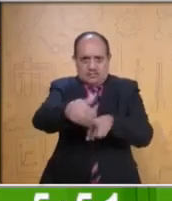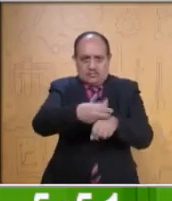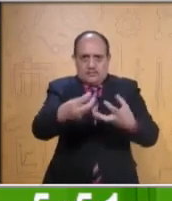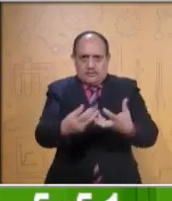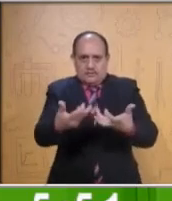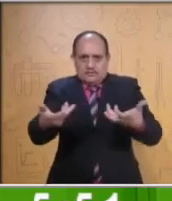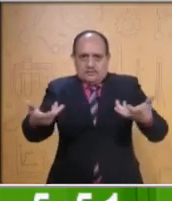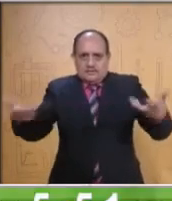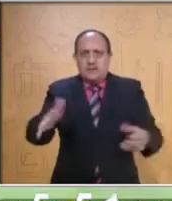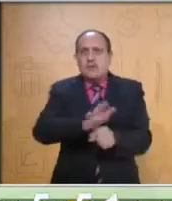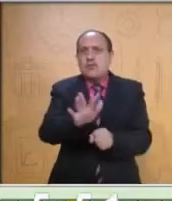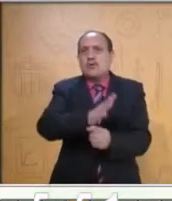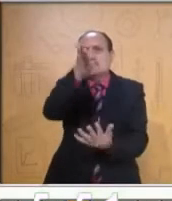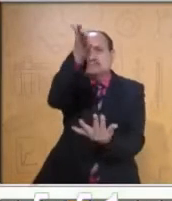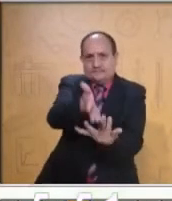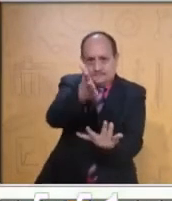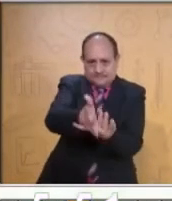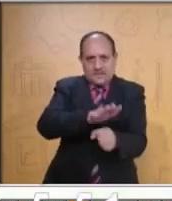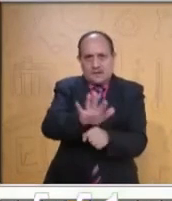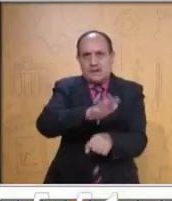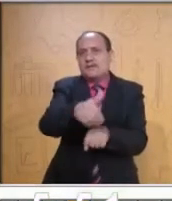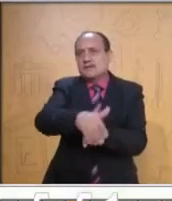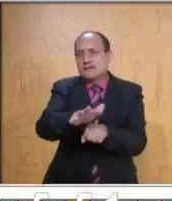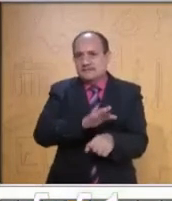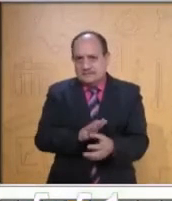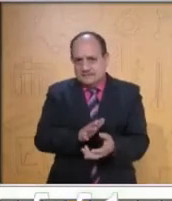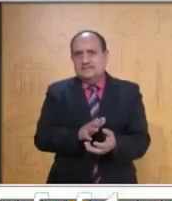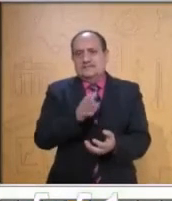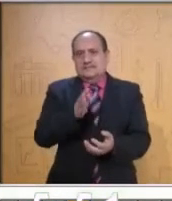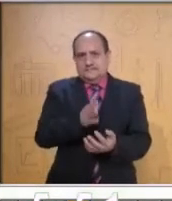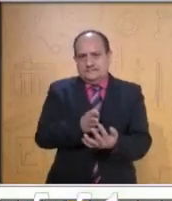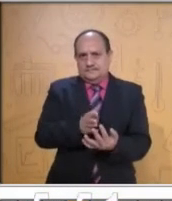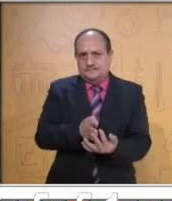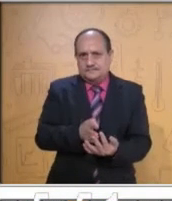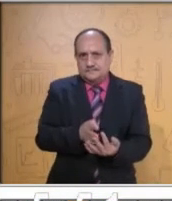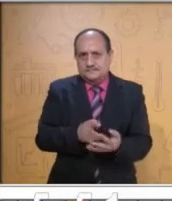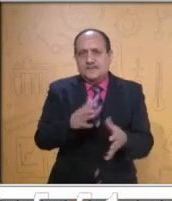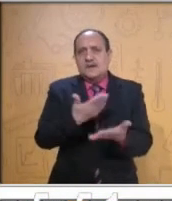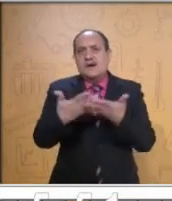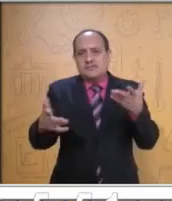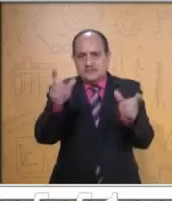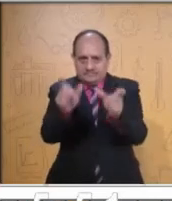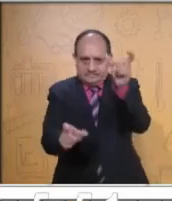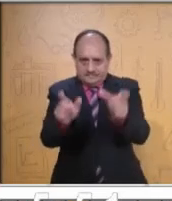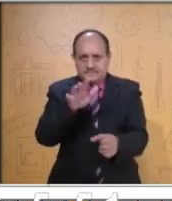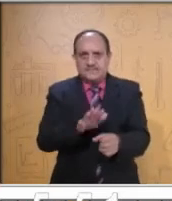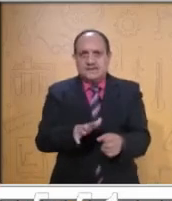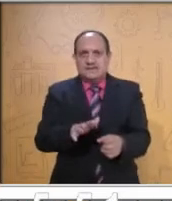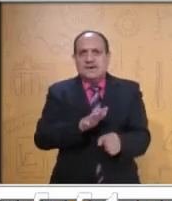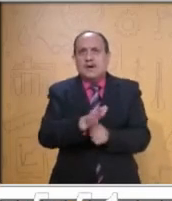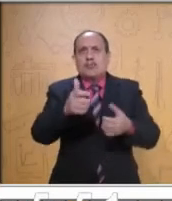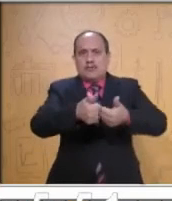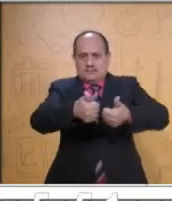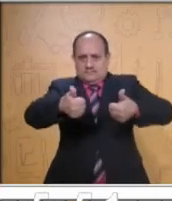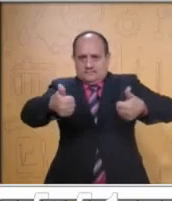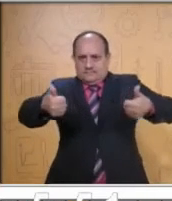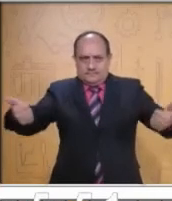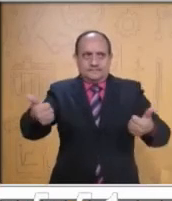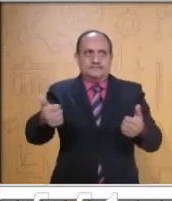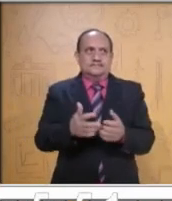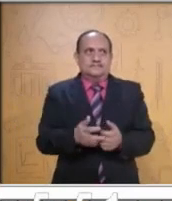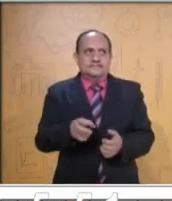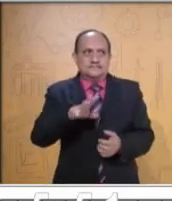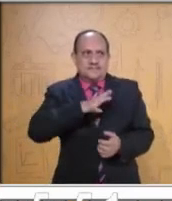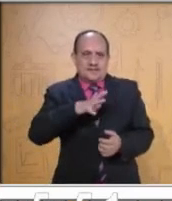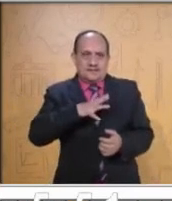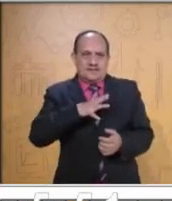vimos cuáles son los centrales, ¿sí? Que son las medidas de tendencia central. Ahora vamos a ver cuánto se alejan. Aquí vamos a tener